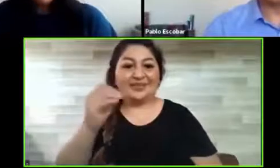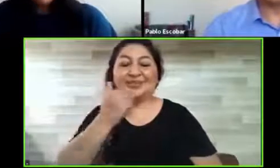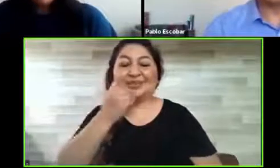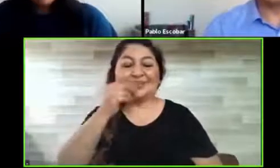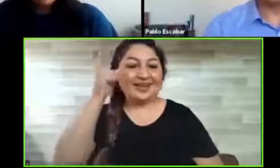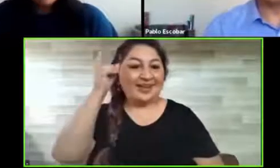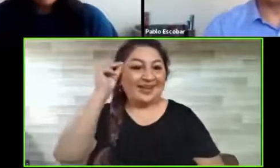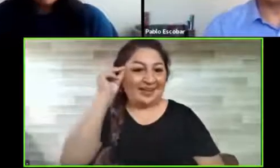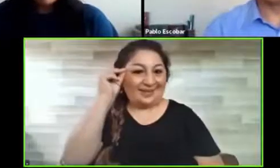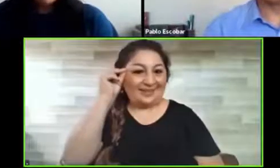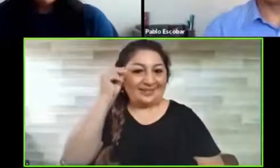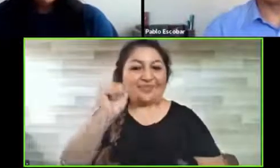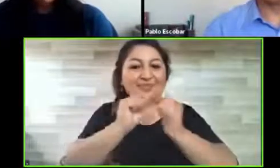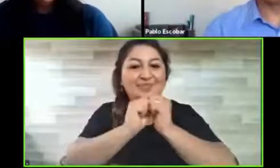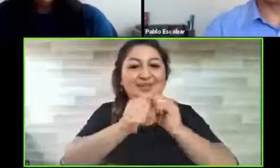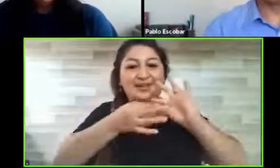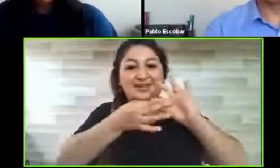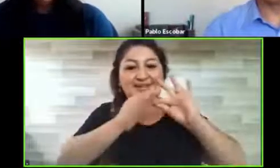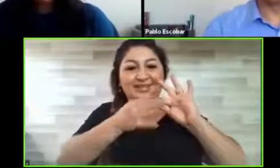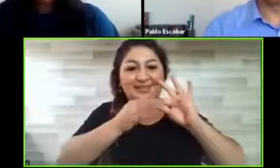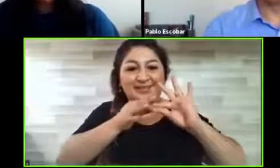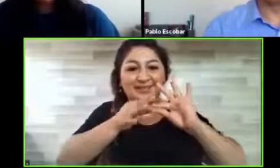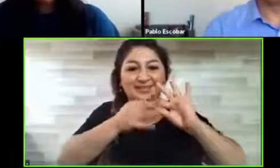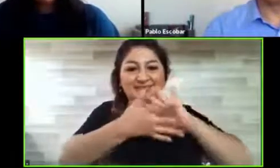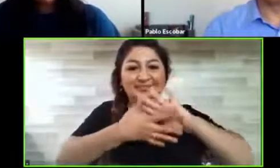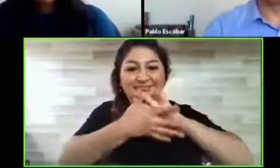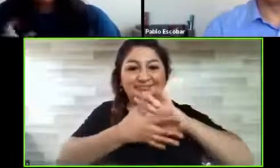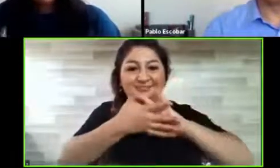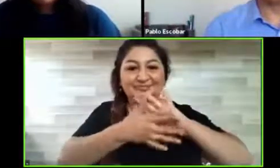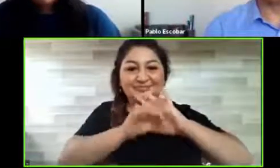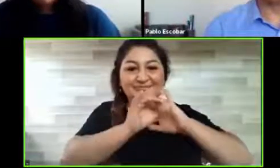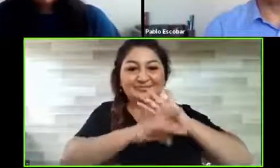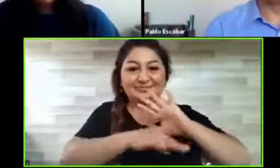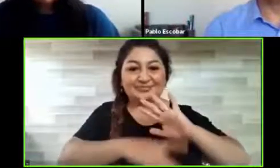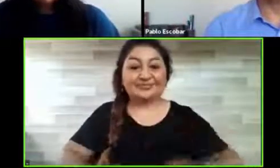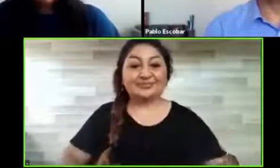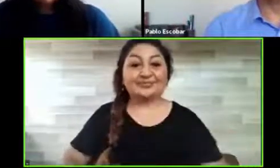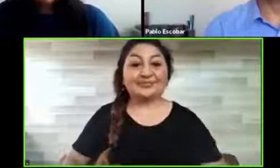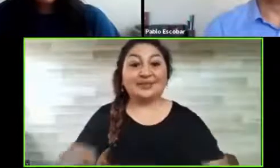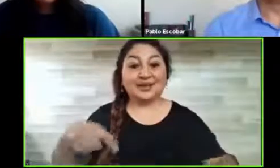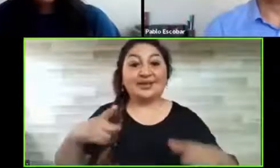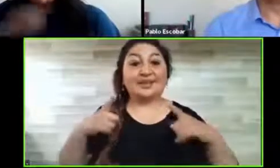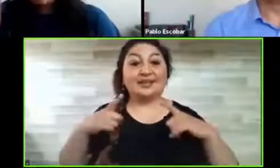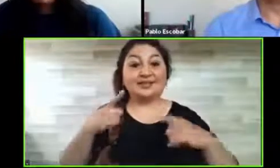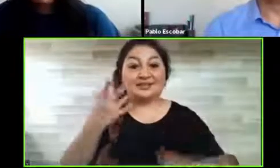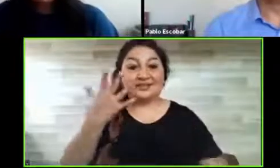en la interpretación de lenguas de señas. Y vamos a dar un descanso de 5 minutitos, así